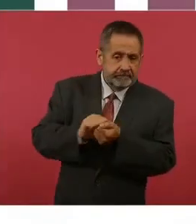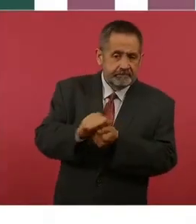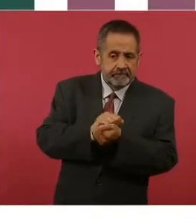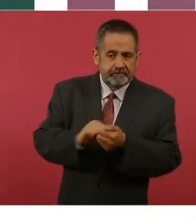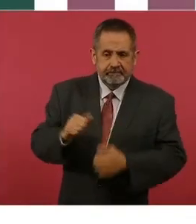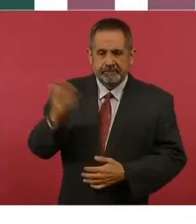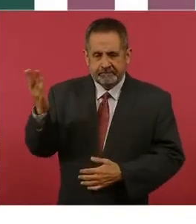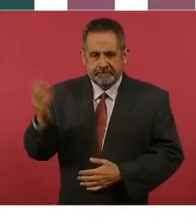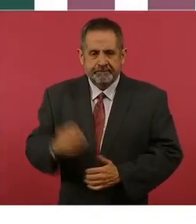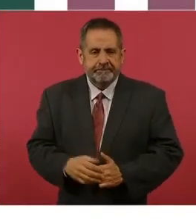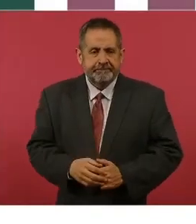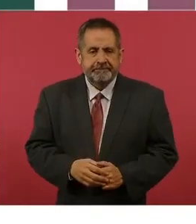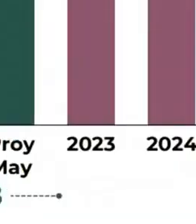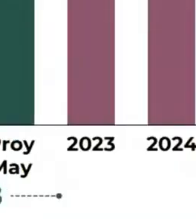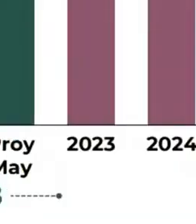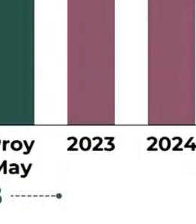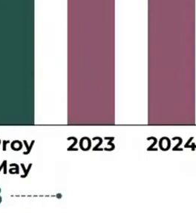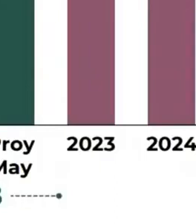nuestras gasolinas,